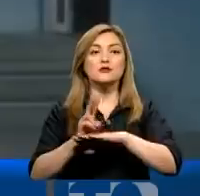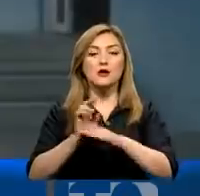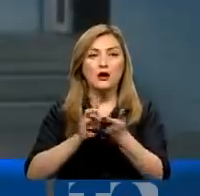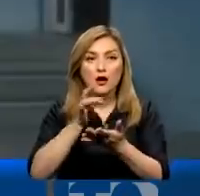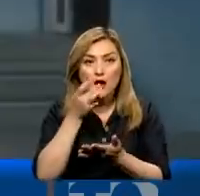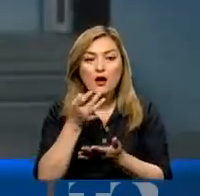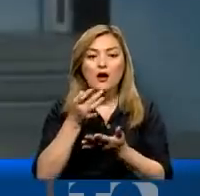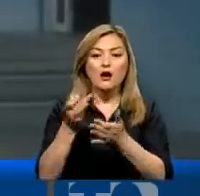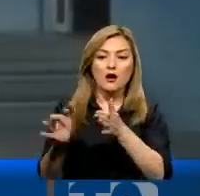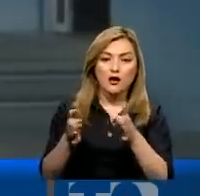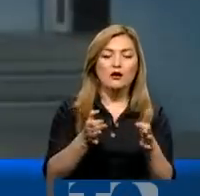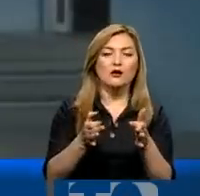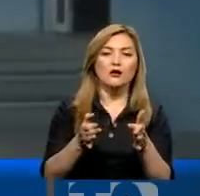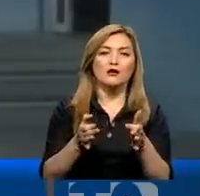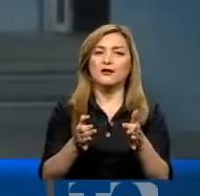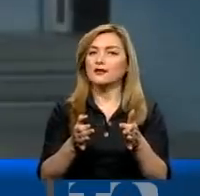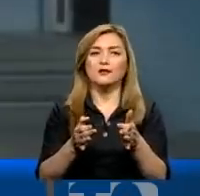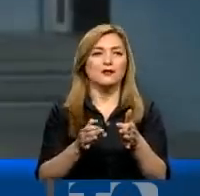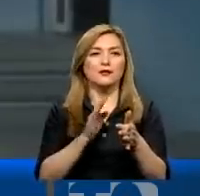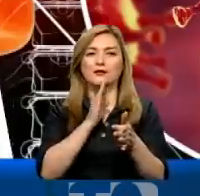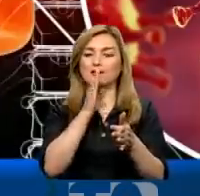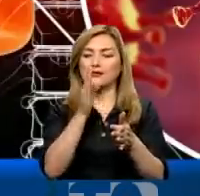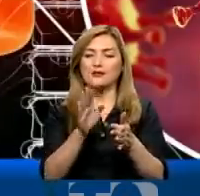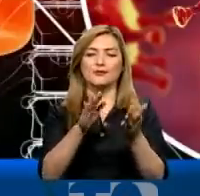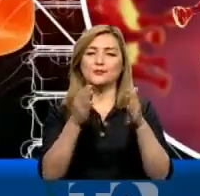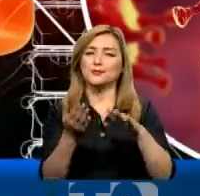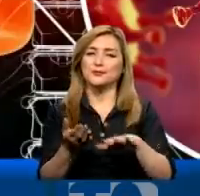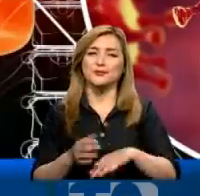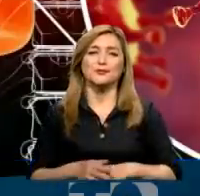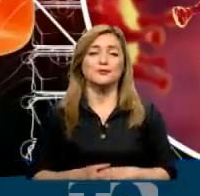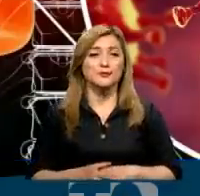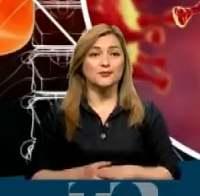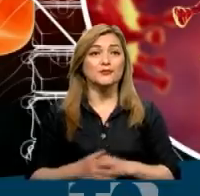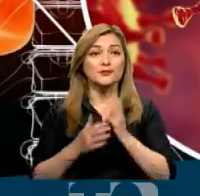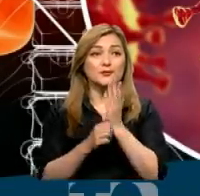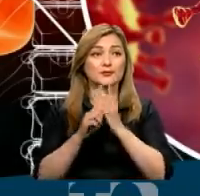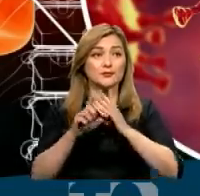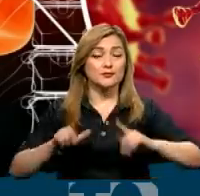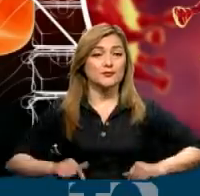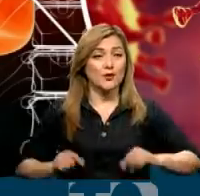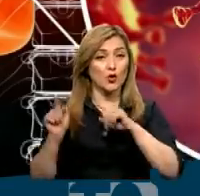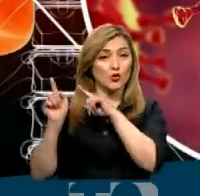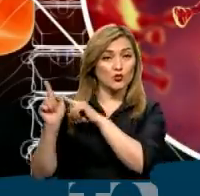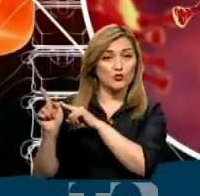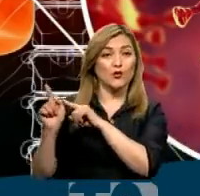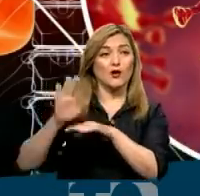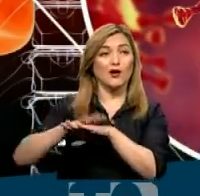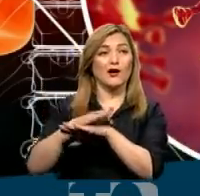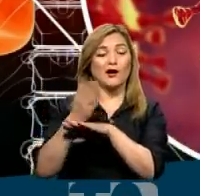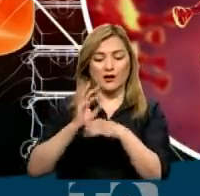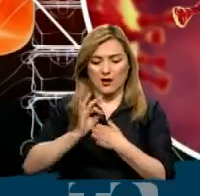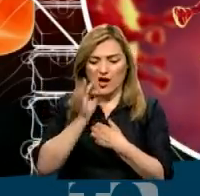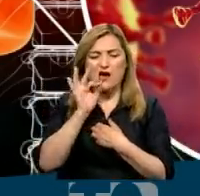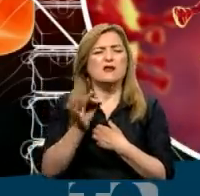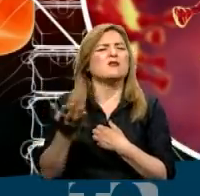medicación que brindemos, el desenlace sigue siendo fatal. Según datos del Ministerio de Salud, el 80% de la causalidad de los